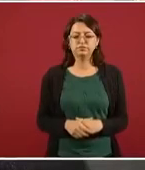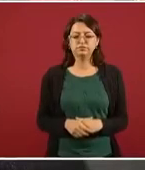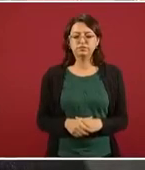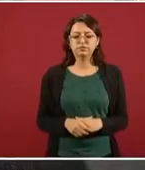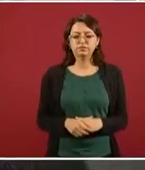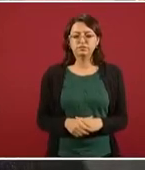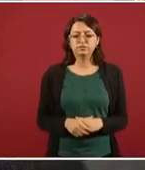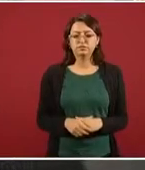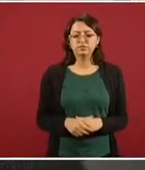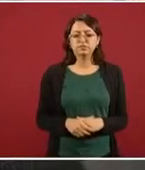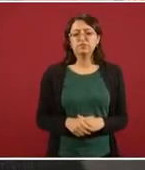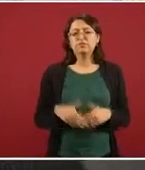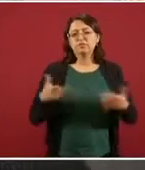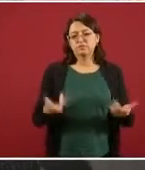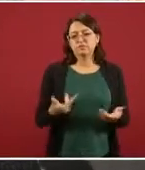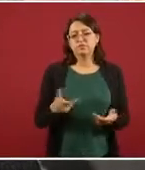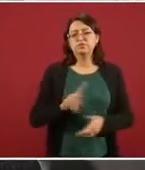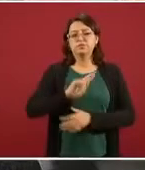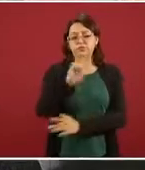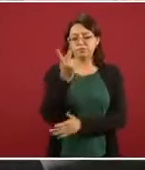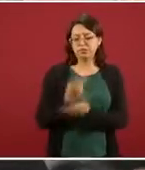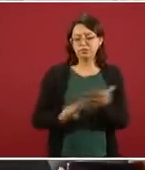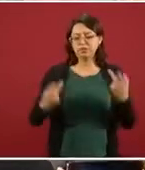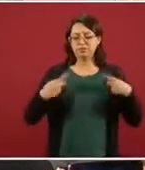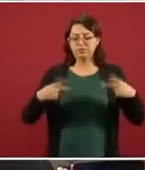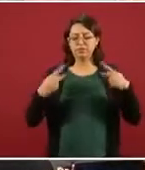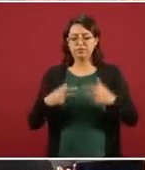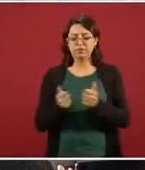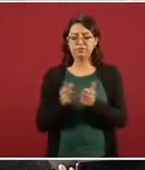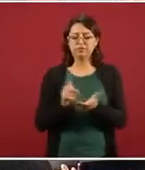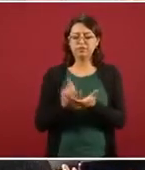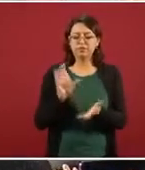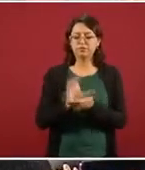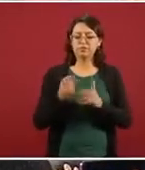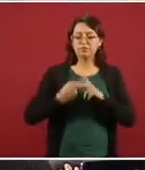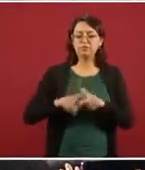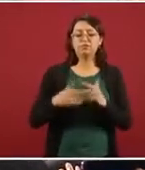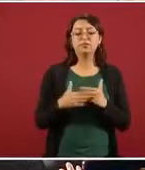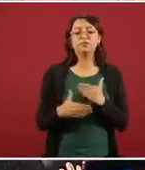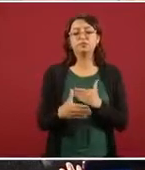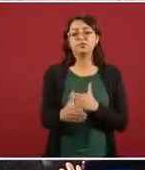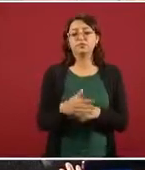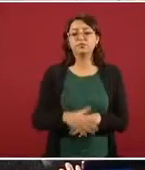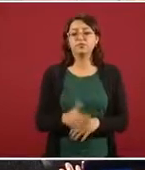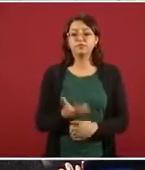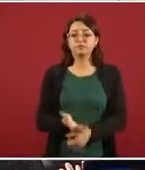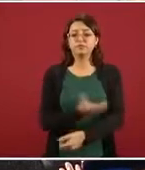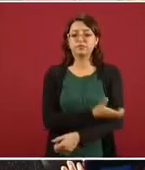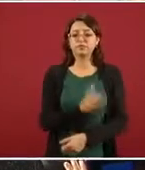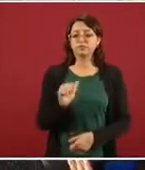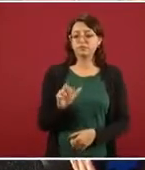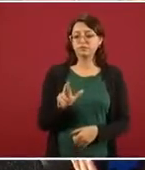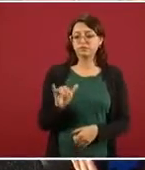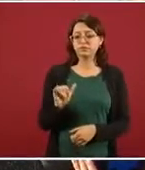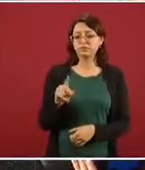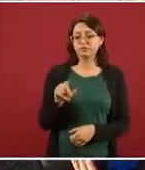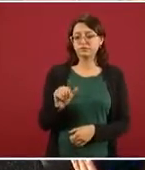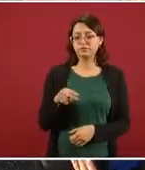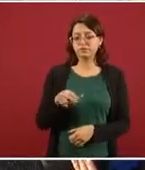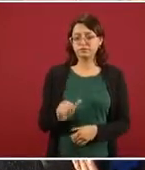sentido, nace el programa de personas con discapacidad en nuestro país y la compañera Ariadna Montiel les va a